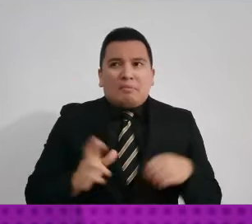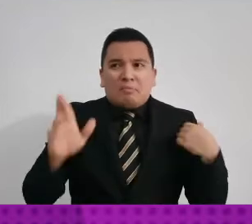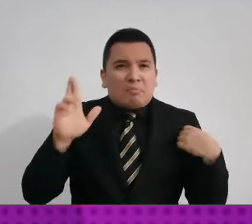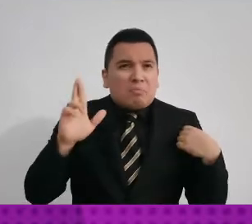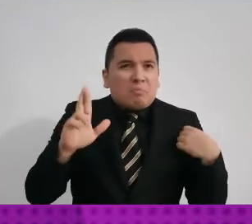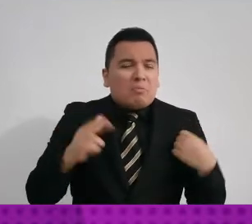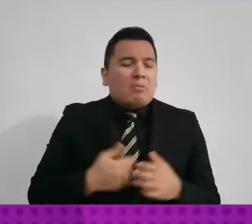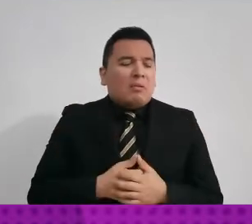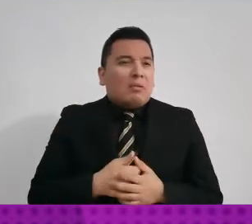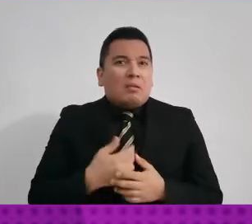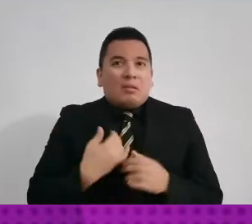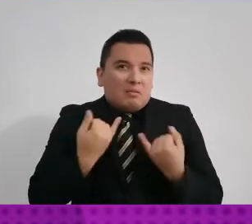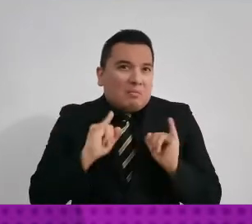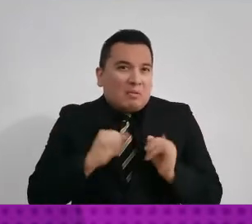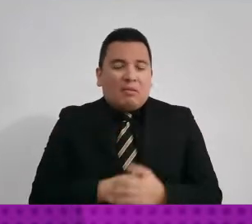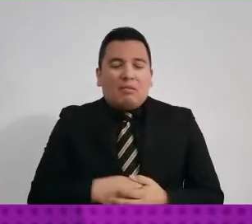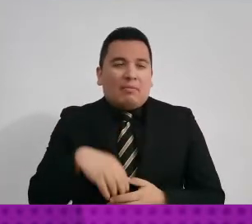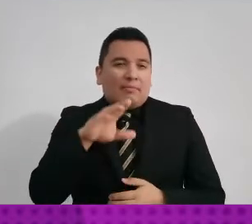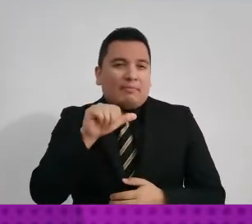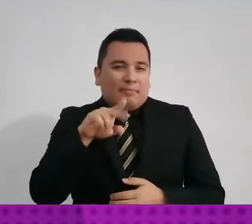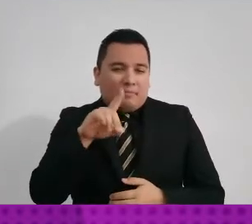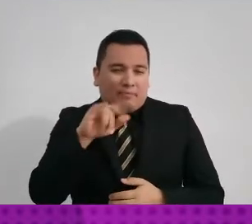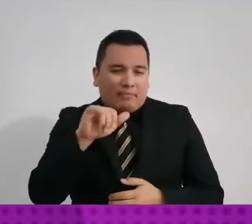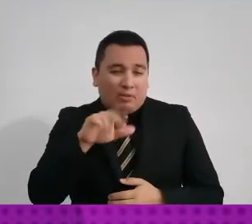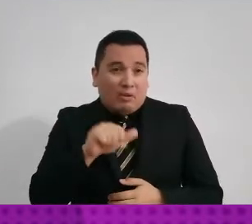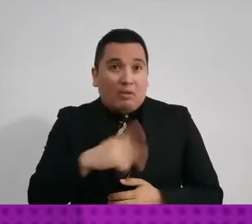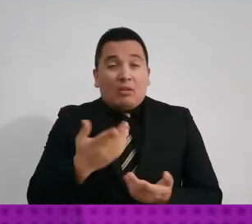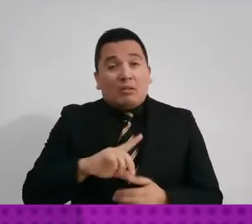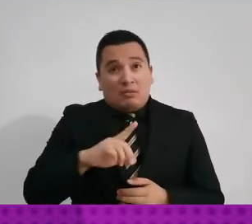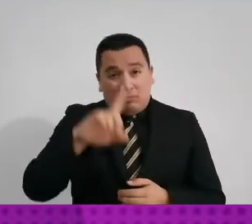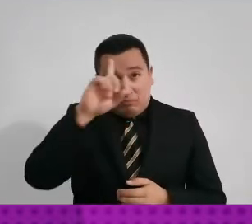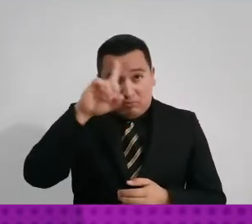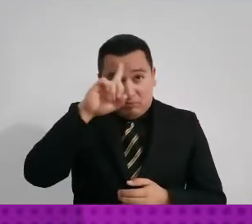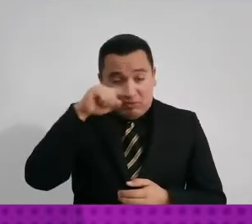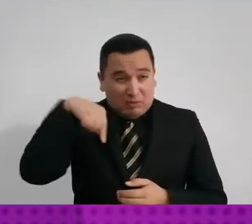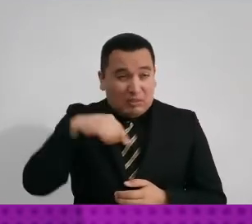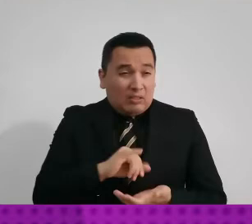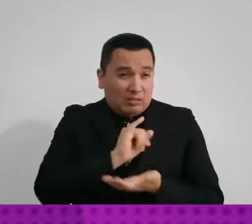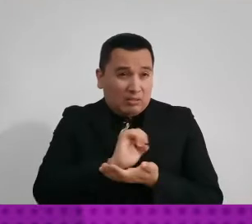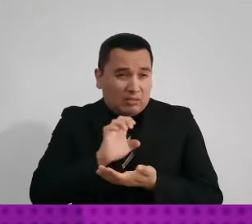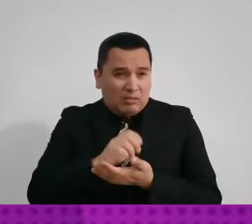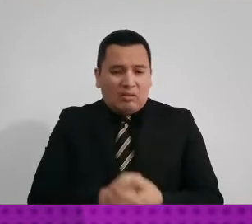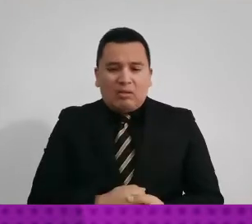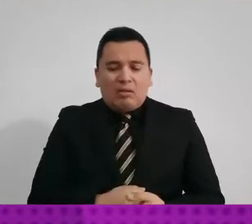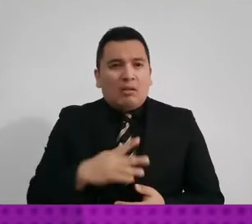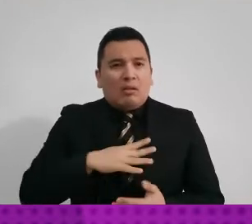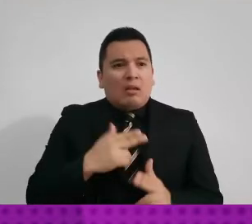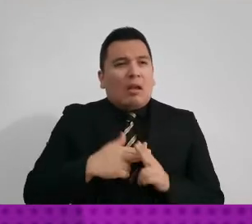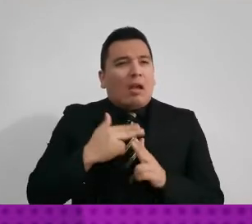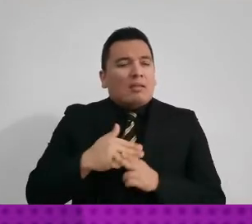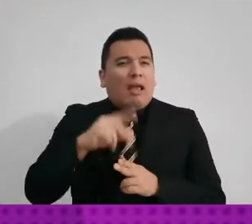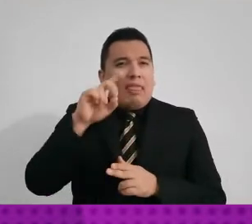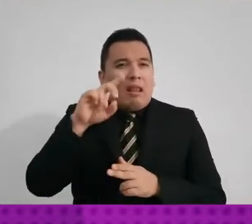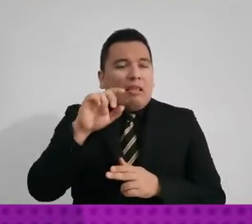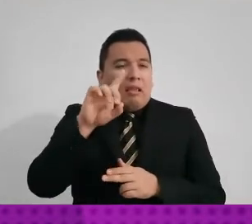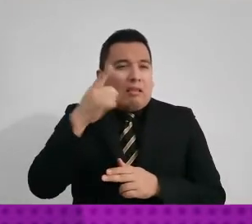candidatura independiente. Nuestro Consejo General, que es el órgano máximo de dirección del instituto, a más tardar este